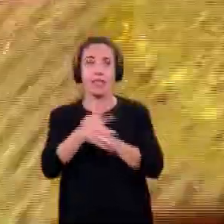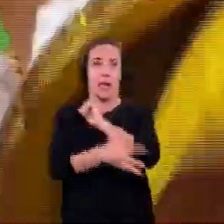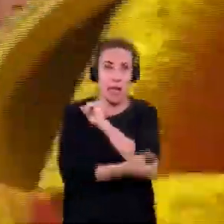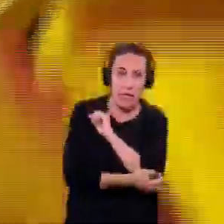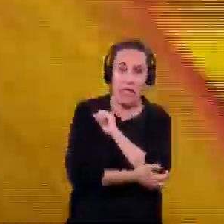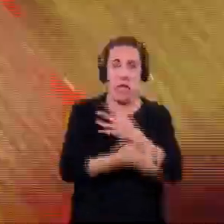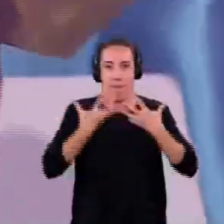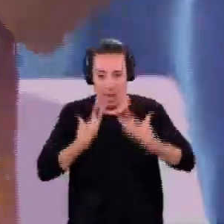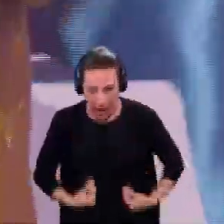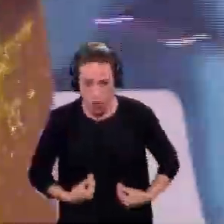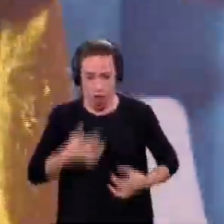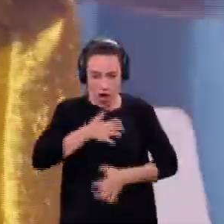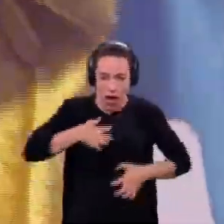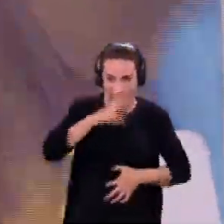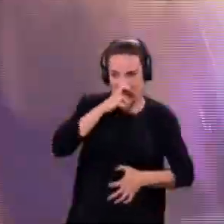agarrados, agarrados,